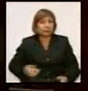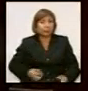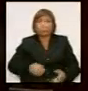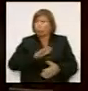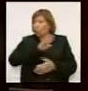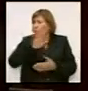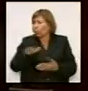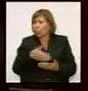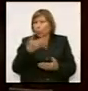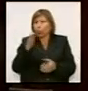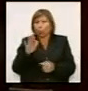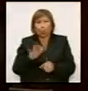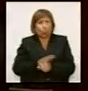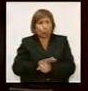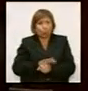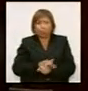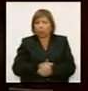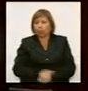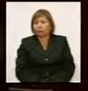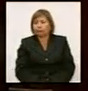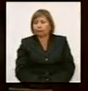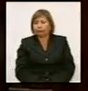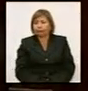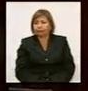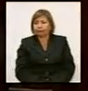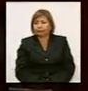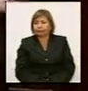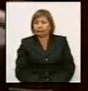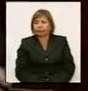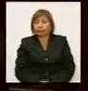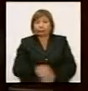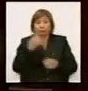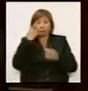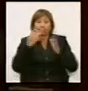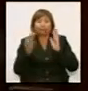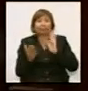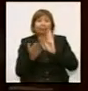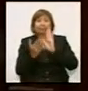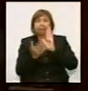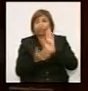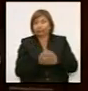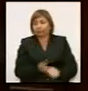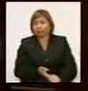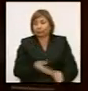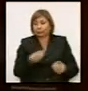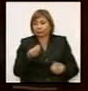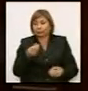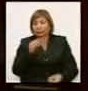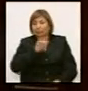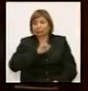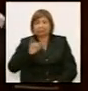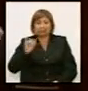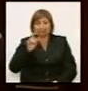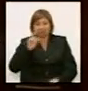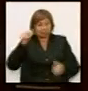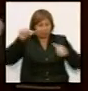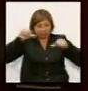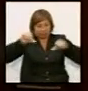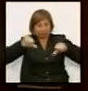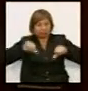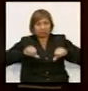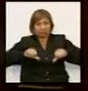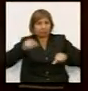totalmente en pantalla, porque la izquierda no se va a rendir